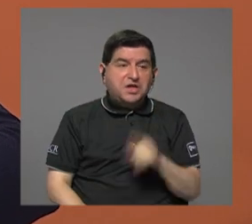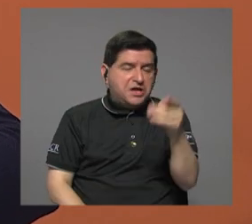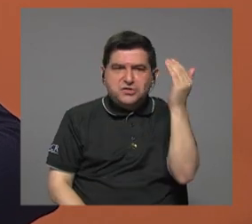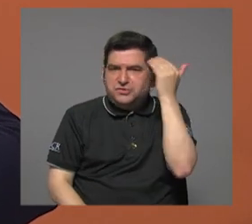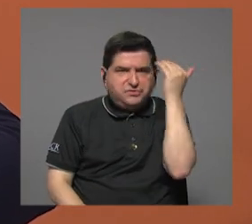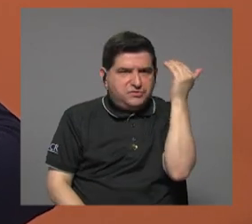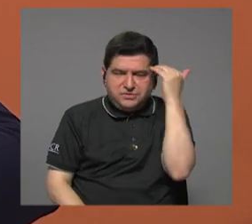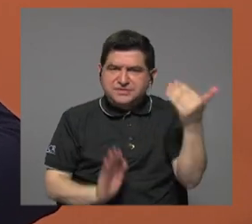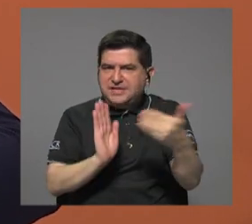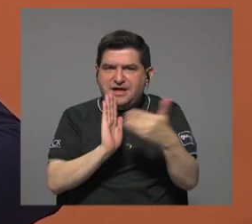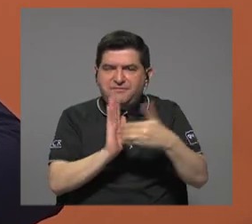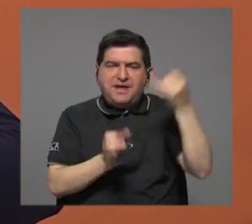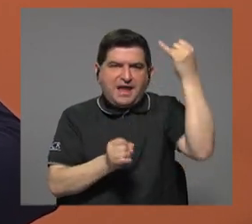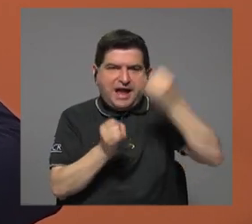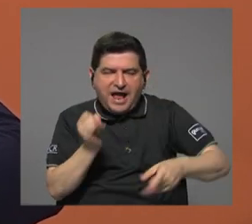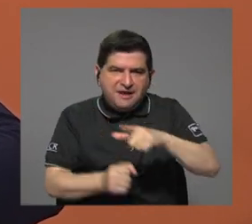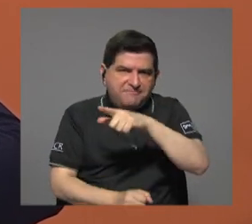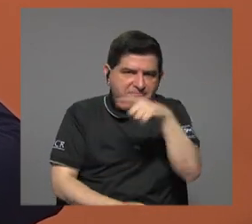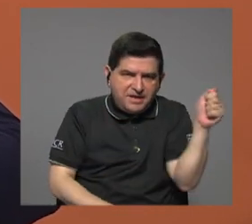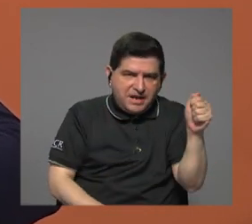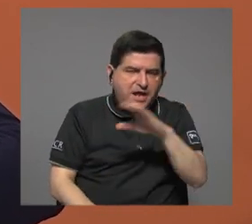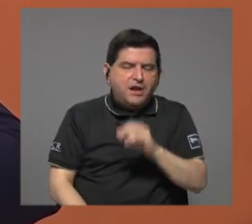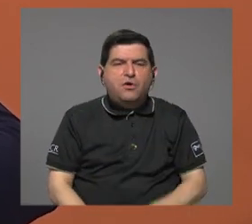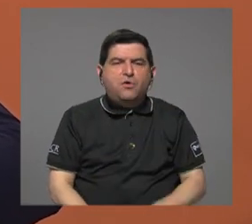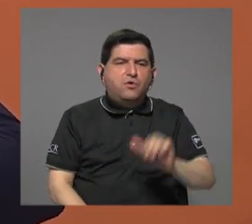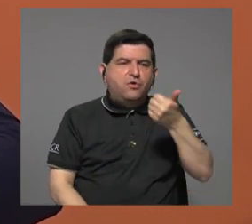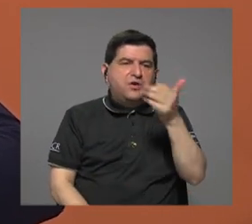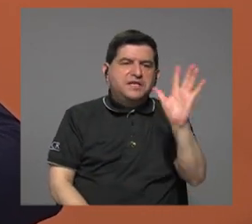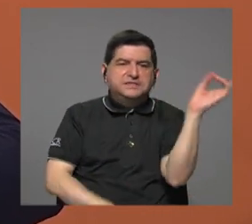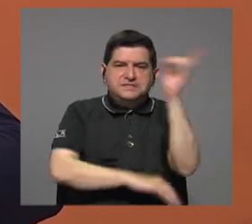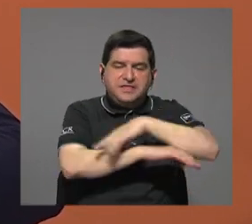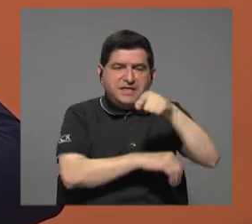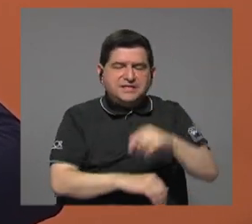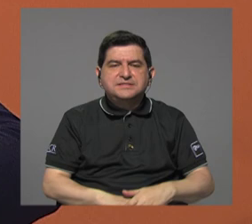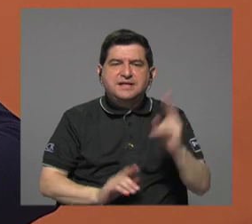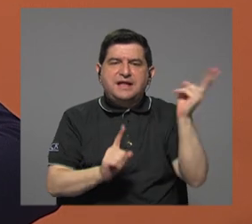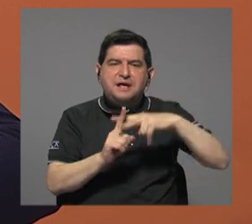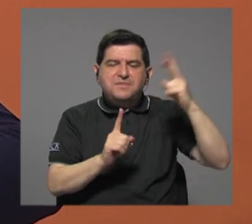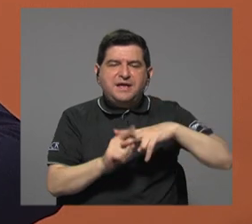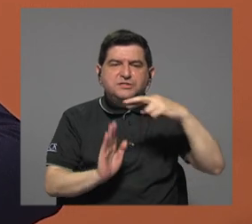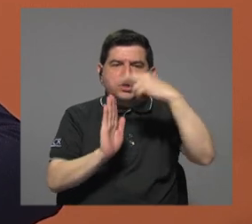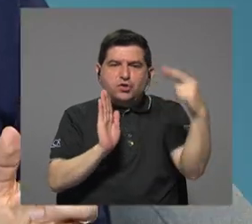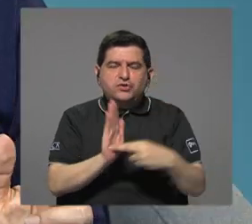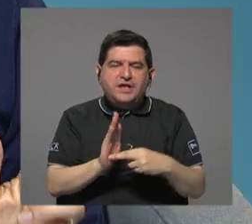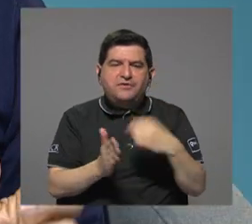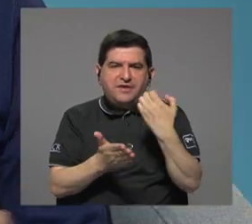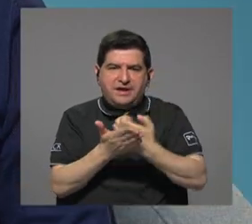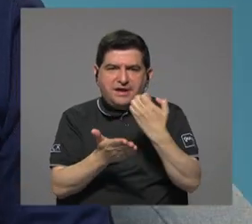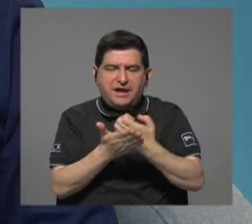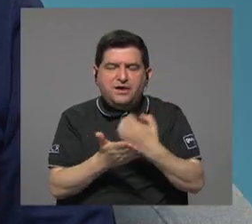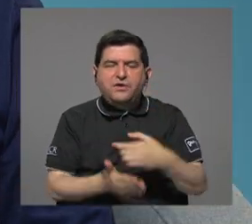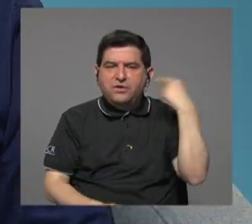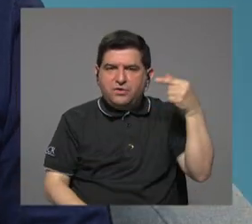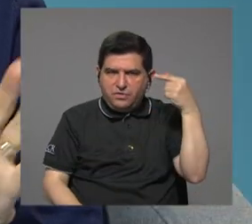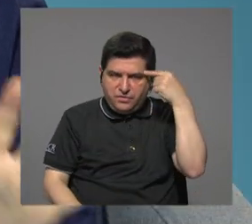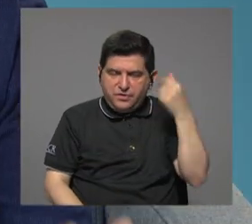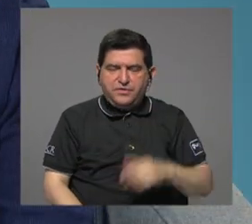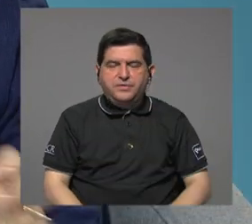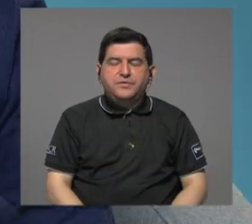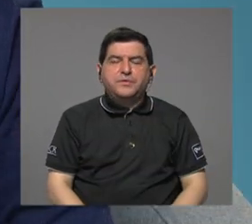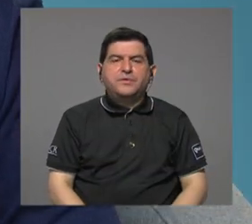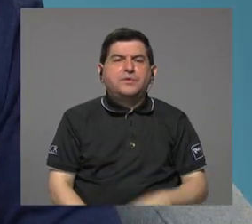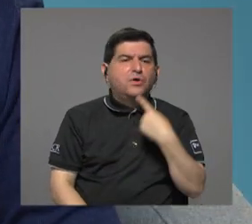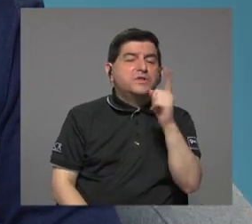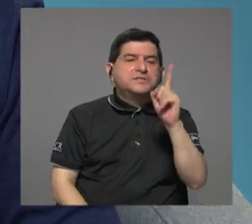afectación al final de mes o al final de la quincena de esta regla fiscal de des y de la ley de empleo público y lo que está diciendo por ejemplo